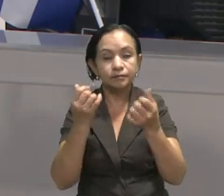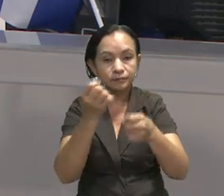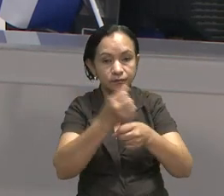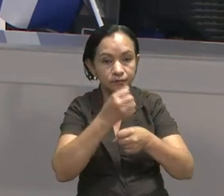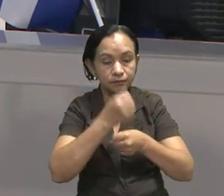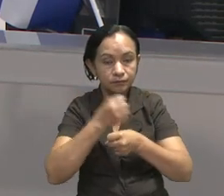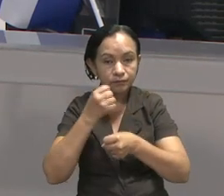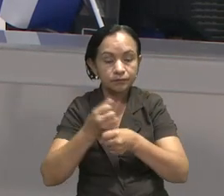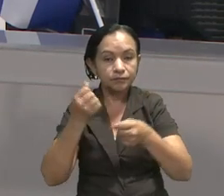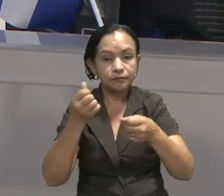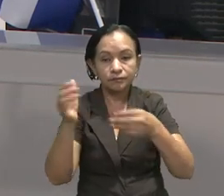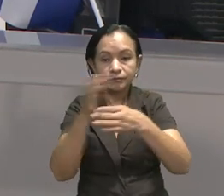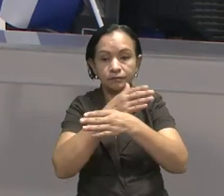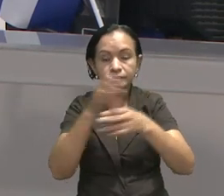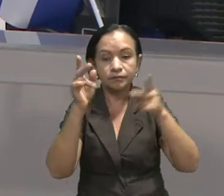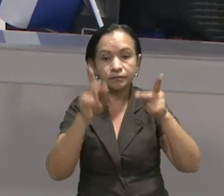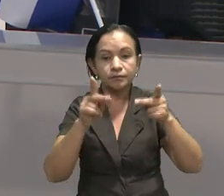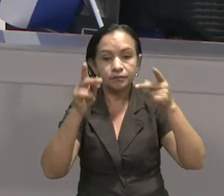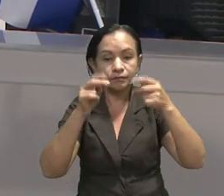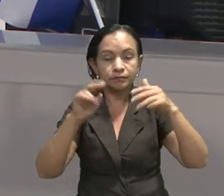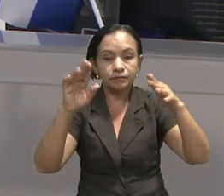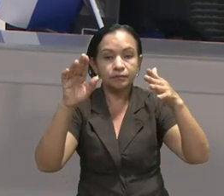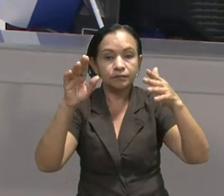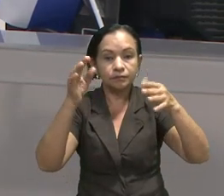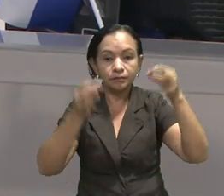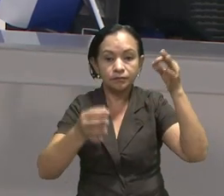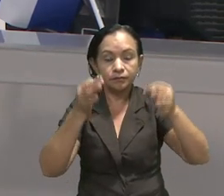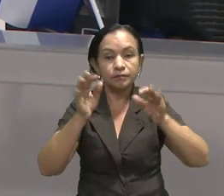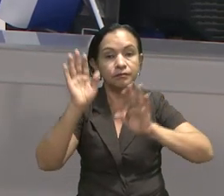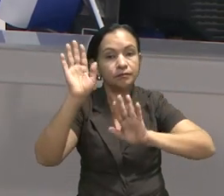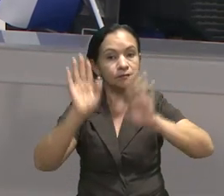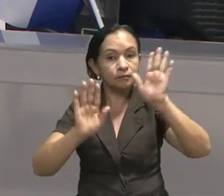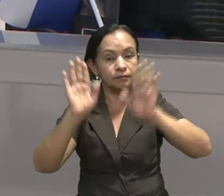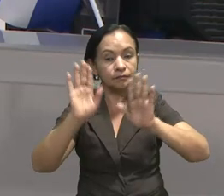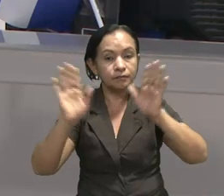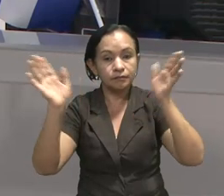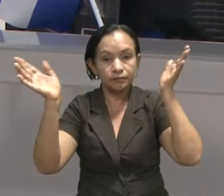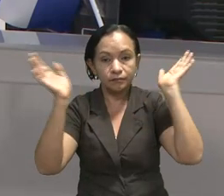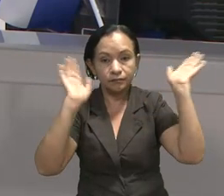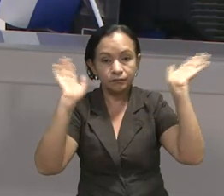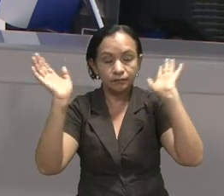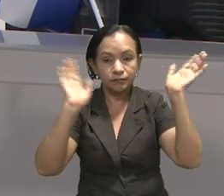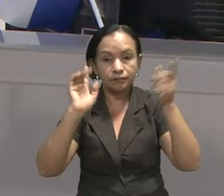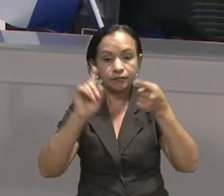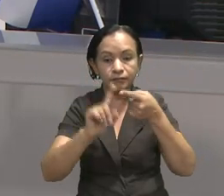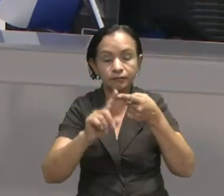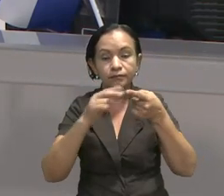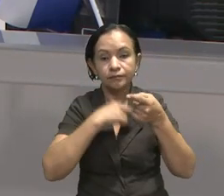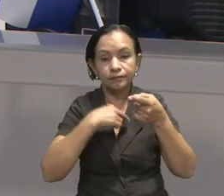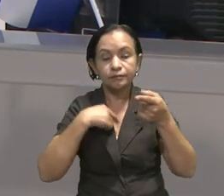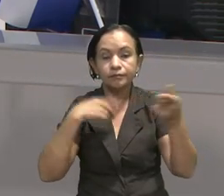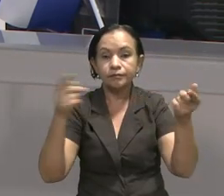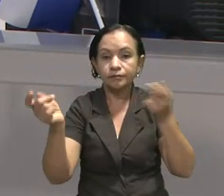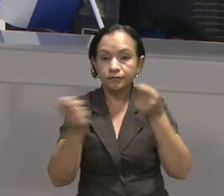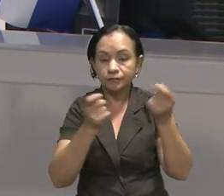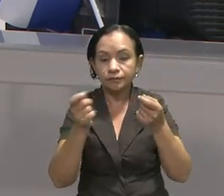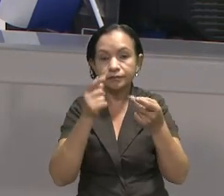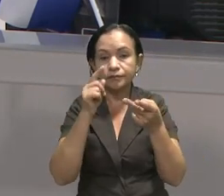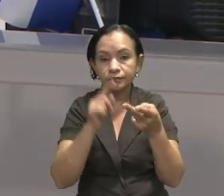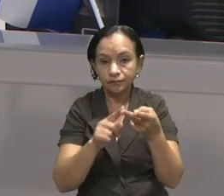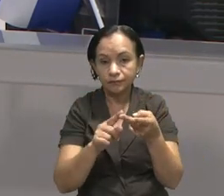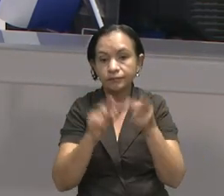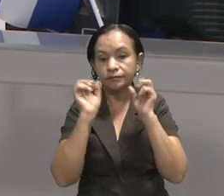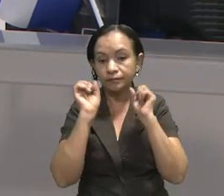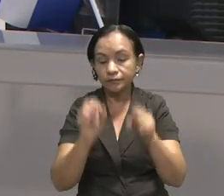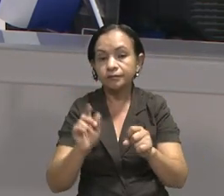funciones a cualquier persona natural o jurídica participante en los mercados sujetos a su regulación, para lo cual